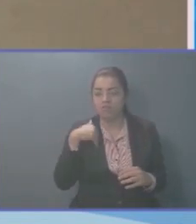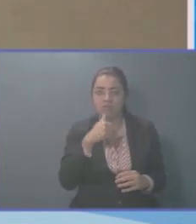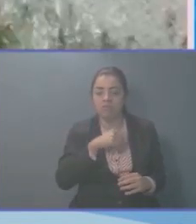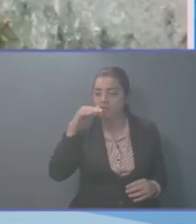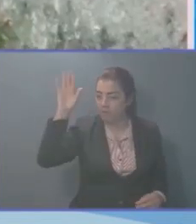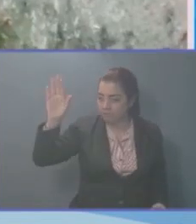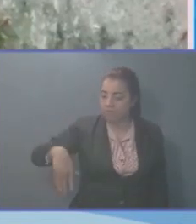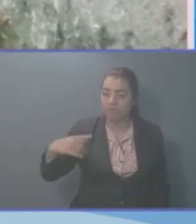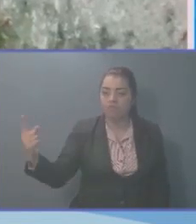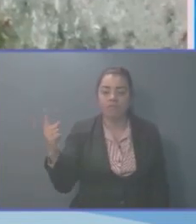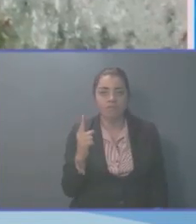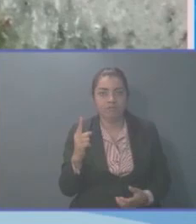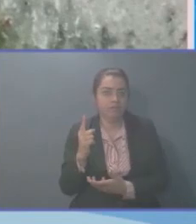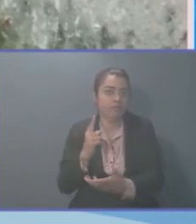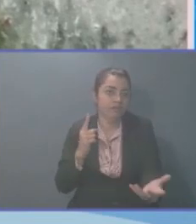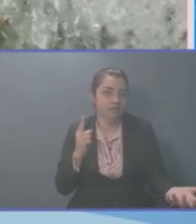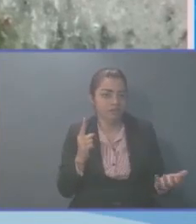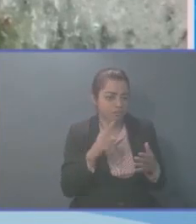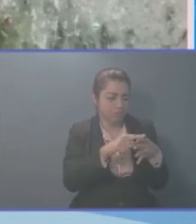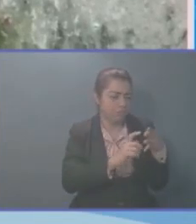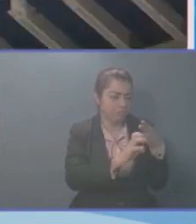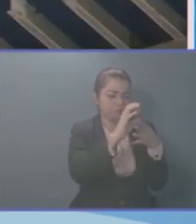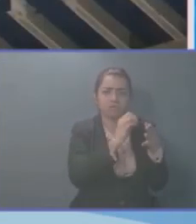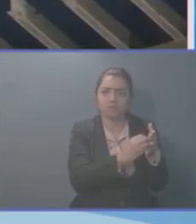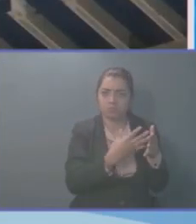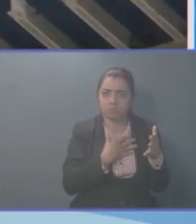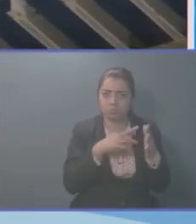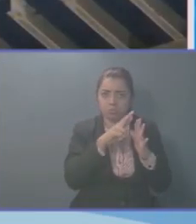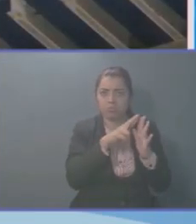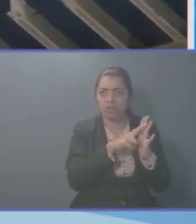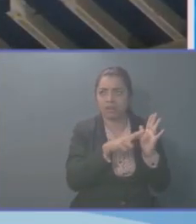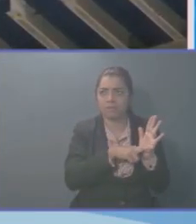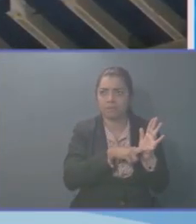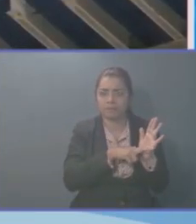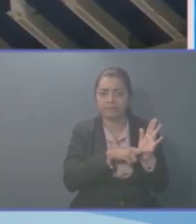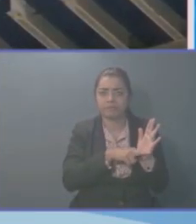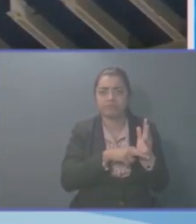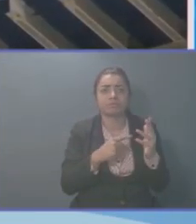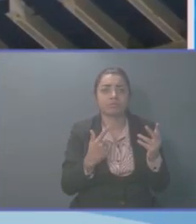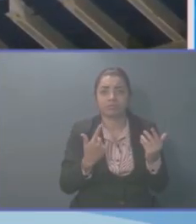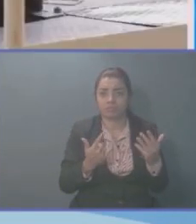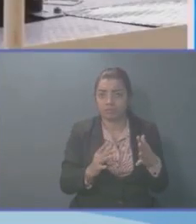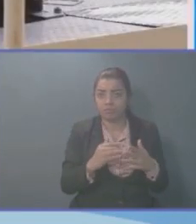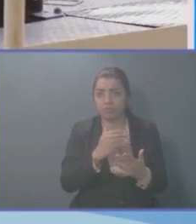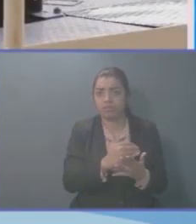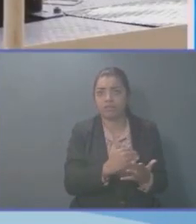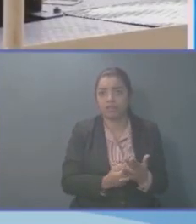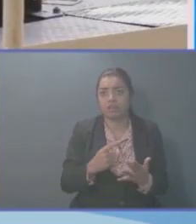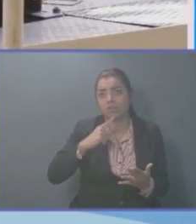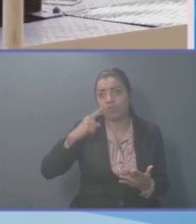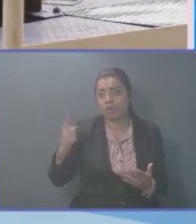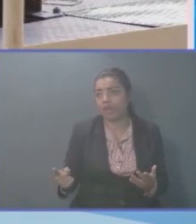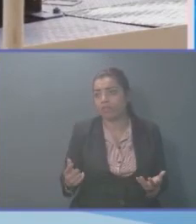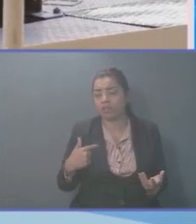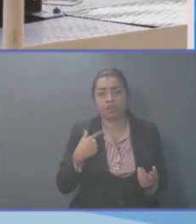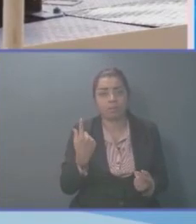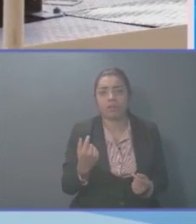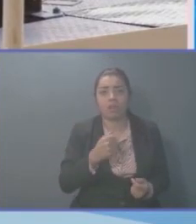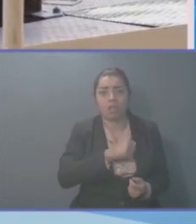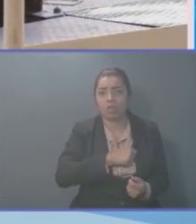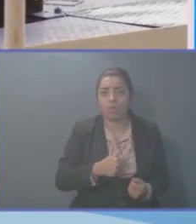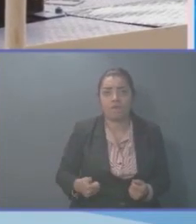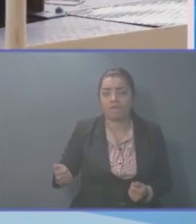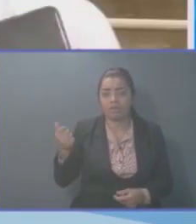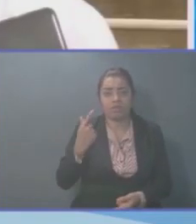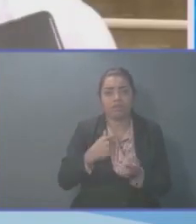lo decía, nos lo faculta la Constitución, el reglamento interno, y ya es como de carácter obligatorio que el funcionario tiene que